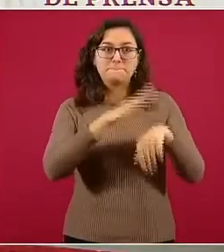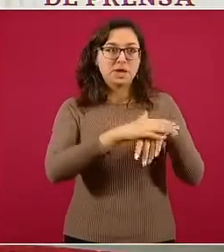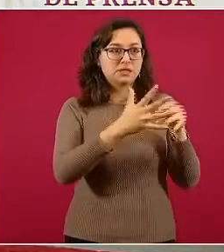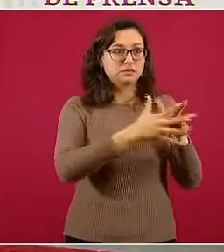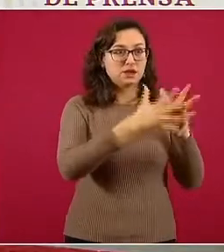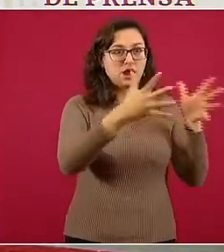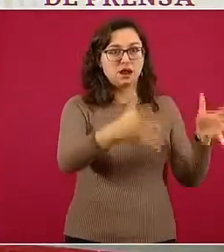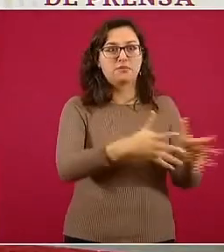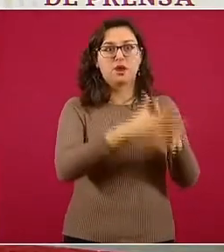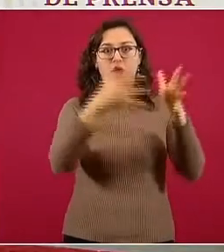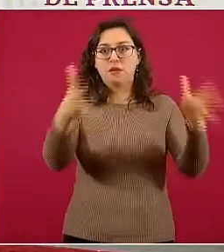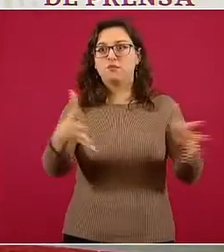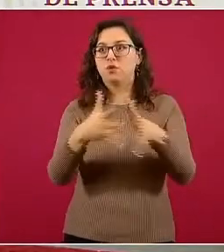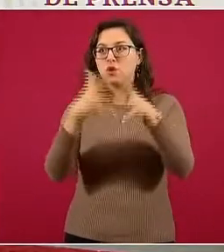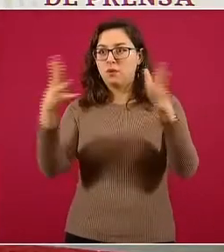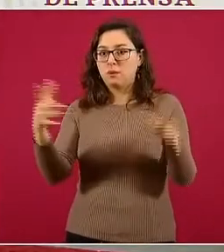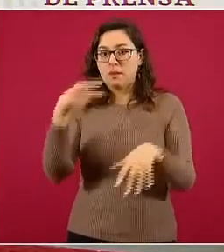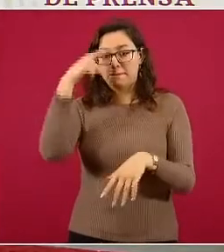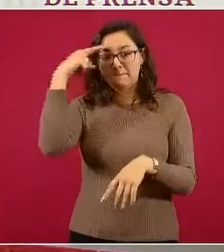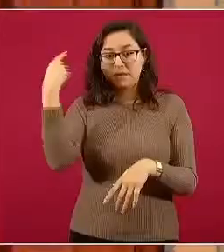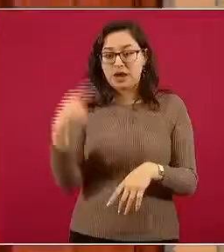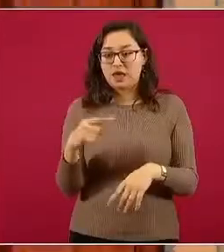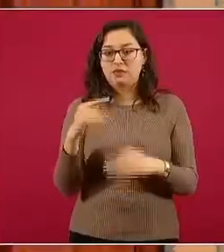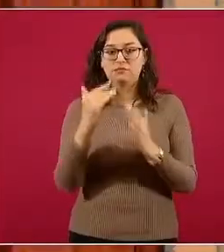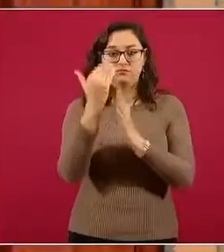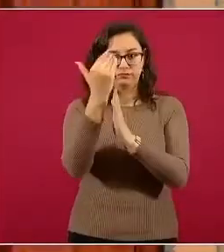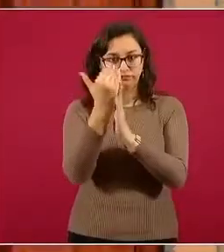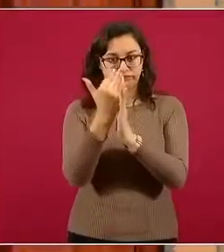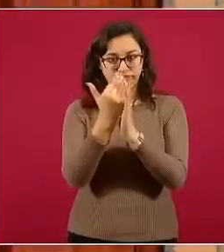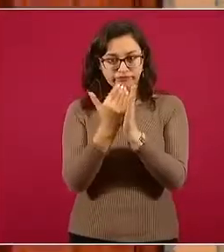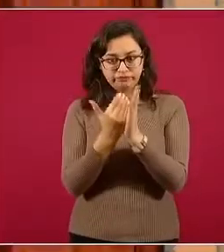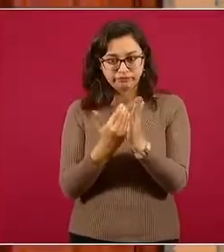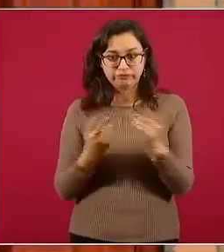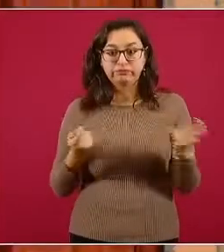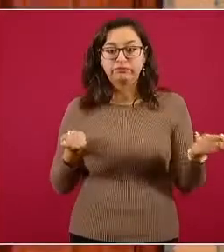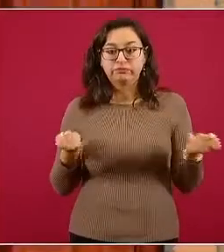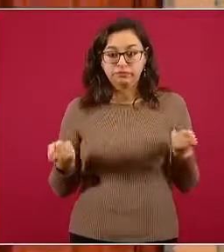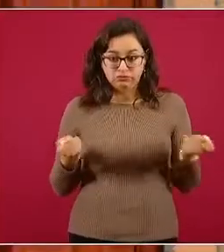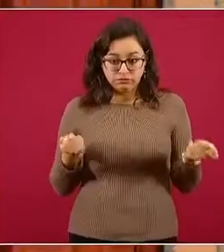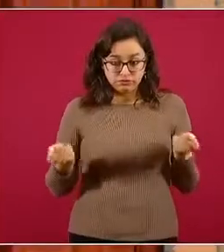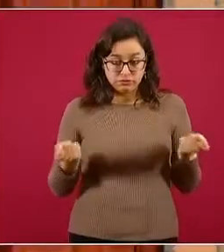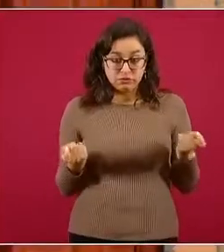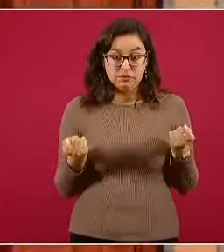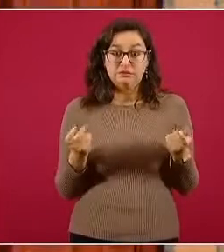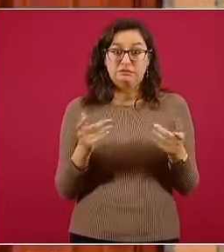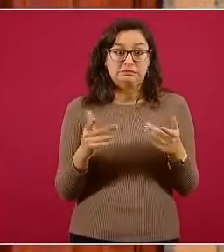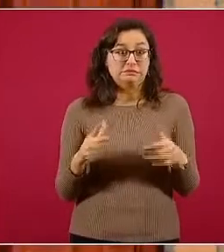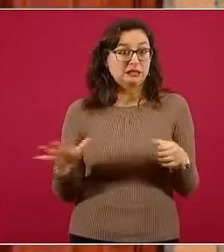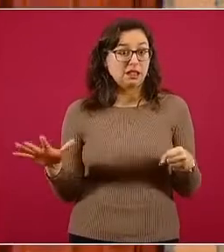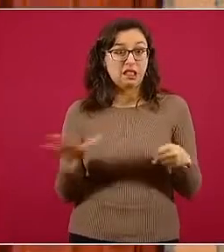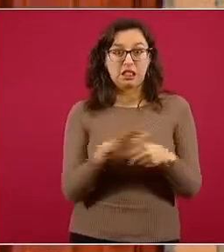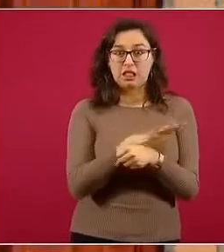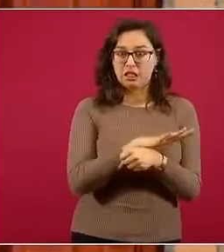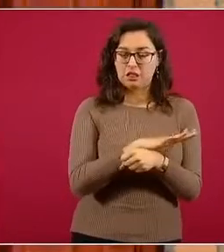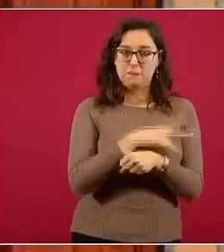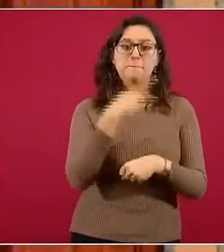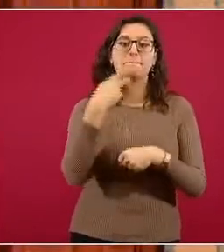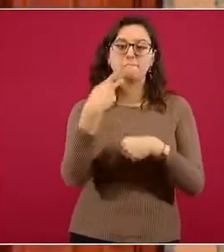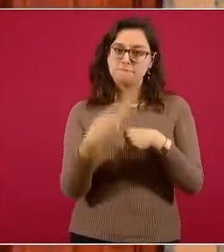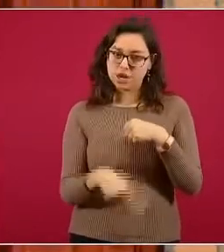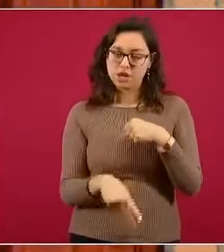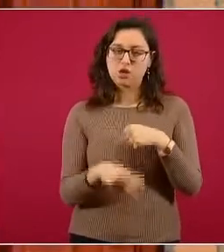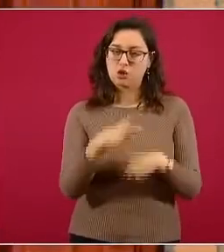74% continúe incrementándose y por lo tanto ponga en riesgo de saturación a las unidades médicas en